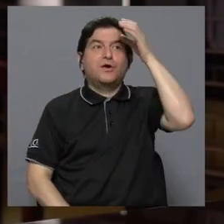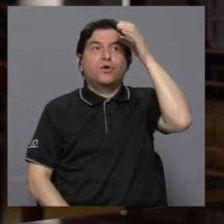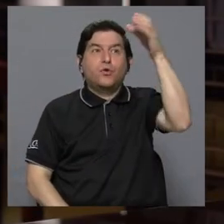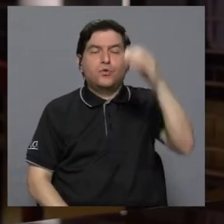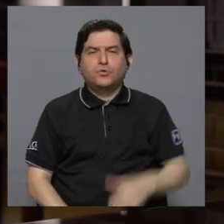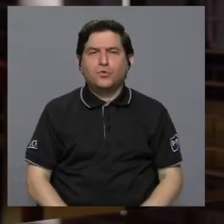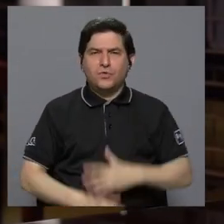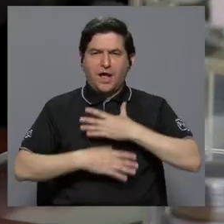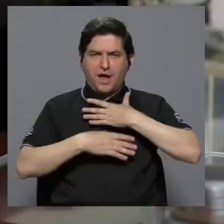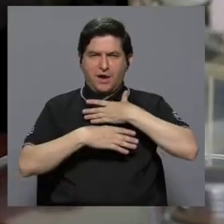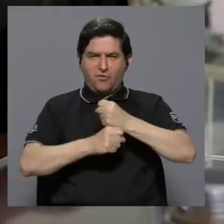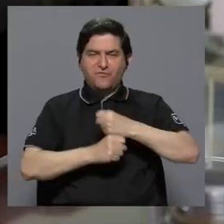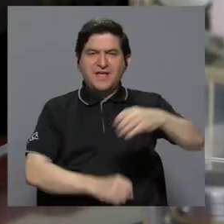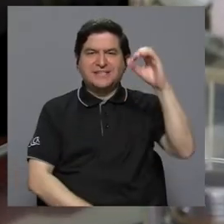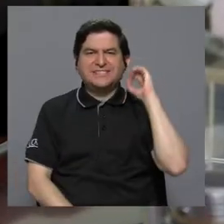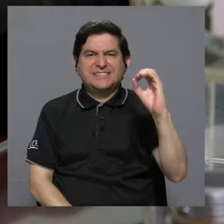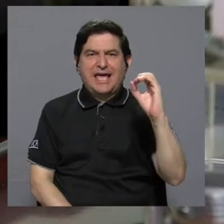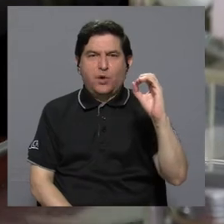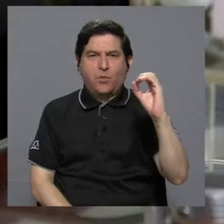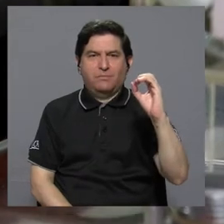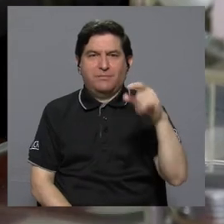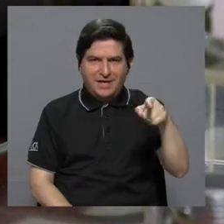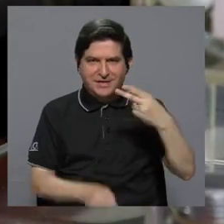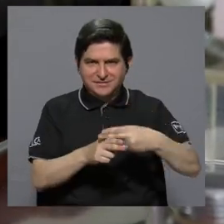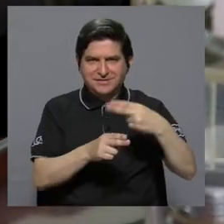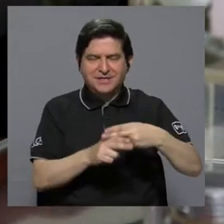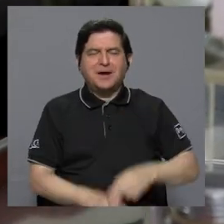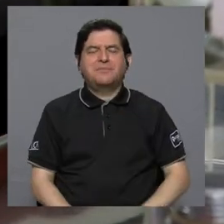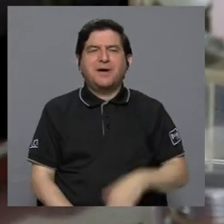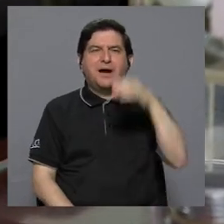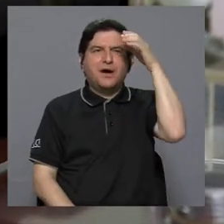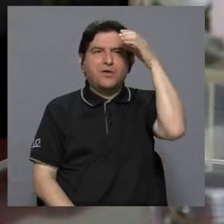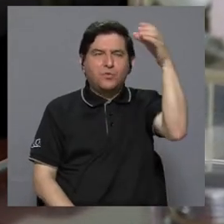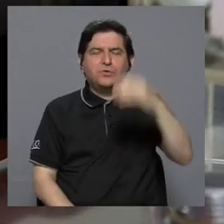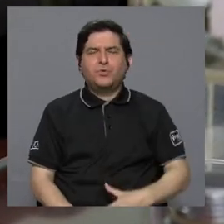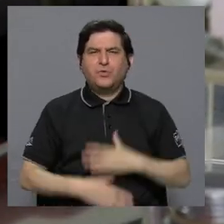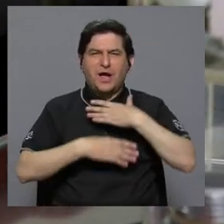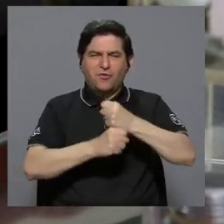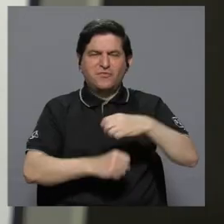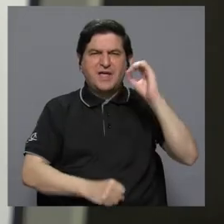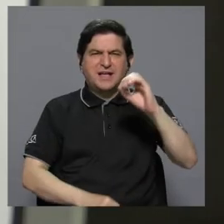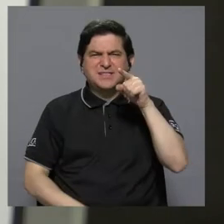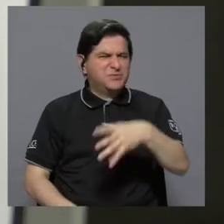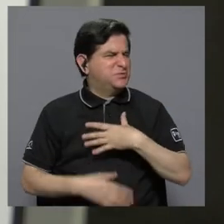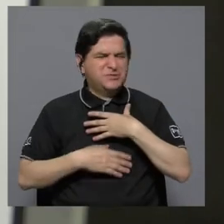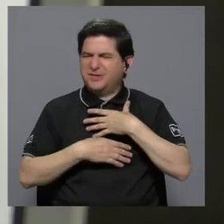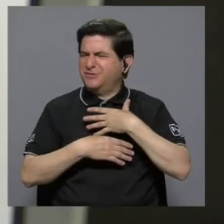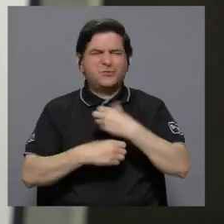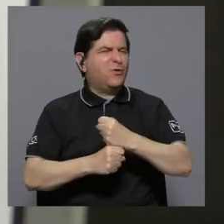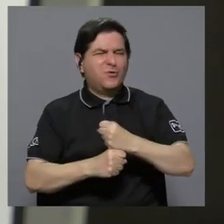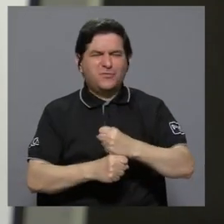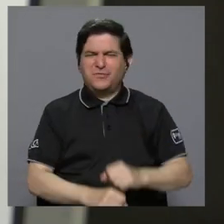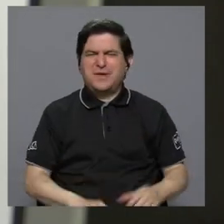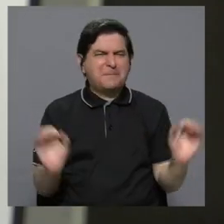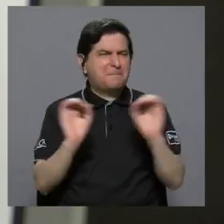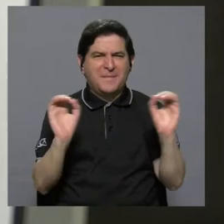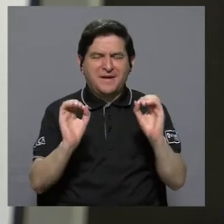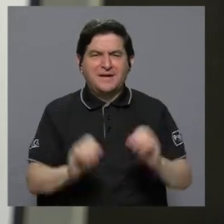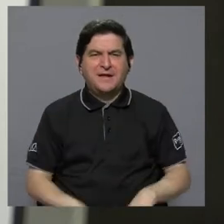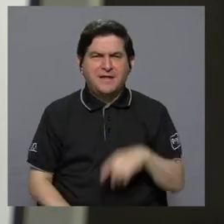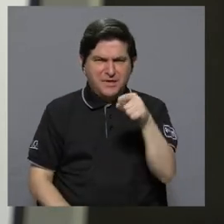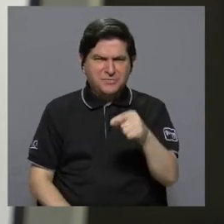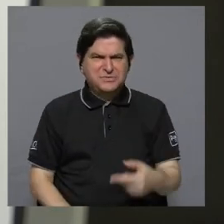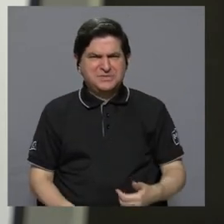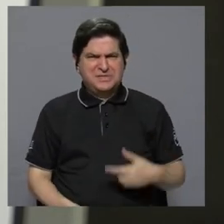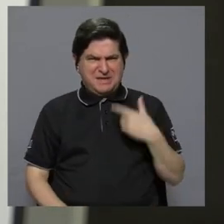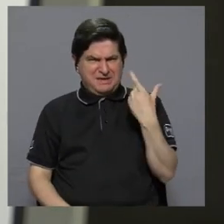de la confianza cero, así le llamamos, la cultura de la confianza cero. Desconfíe siempre de algo que usted se